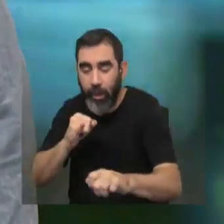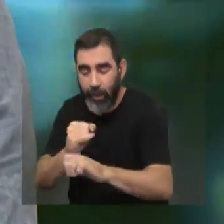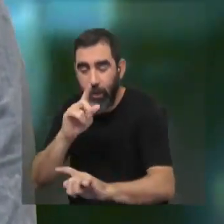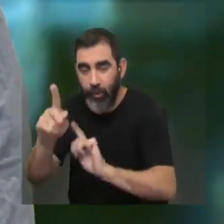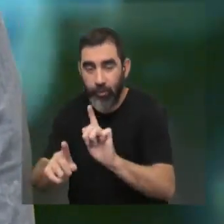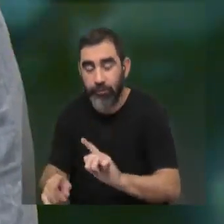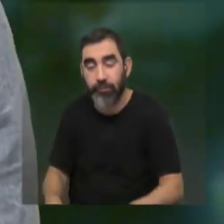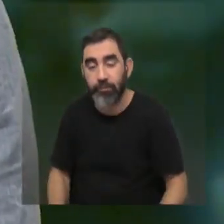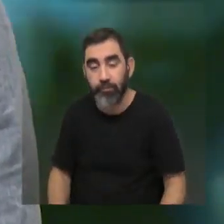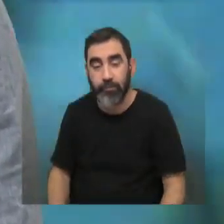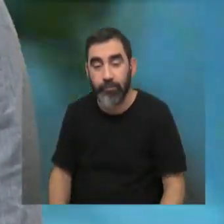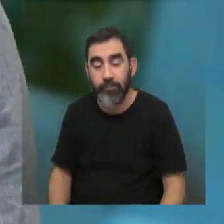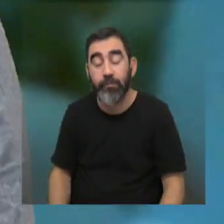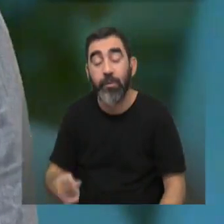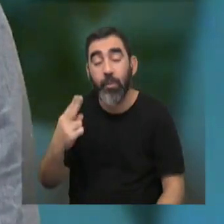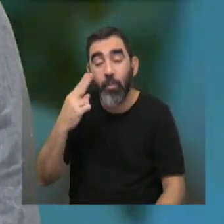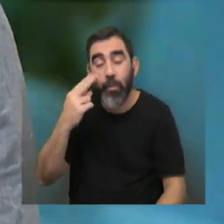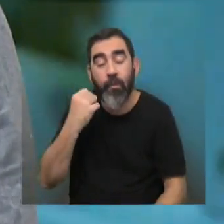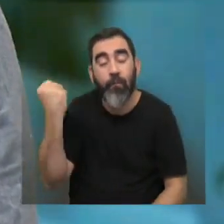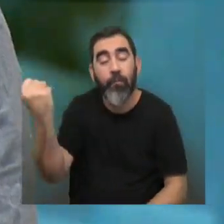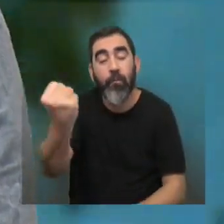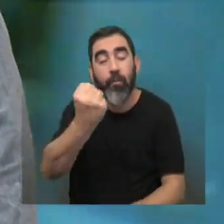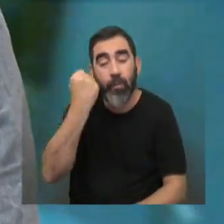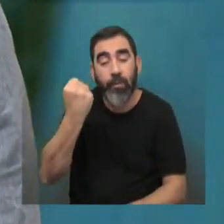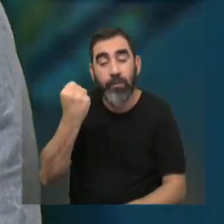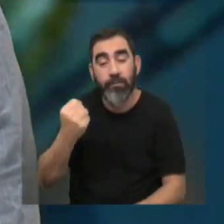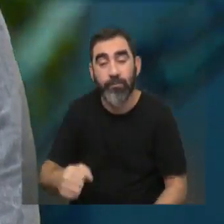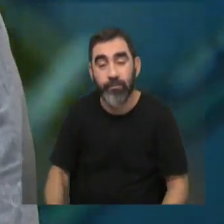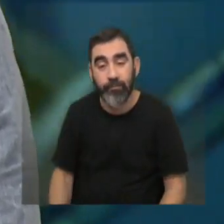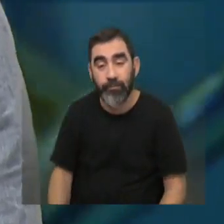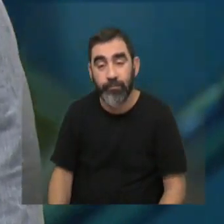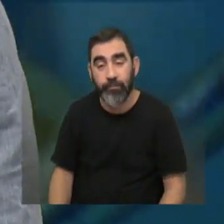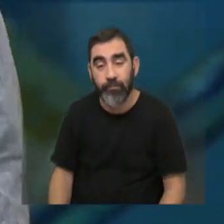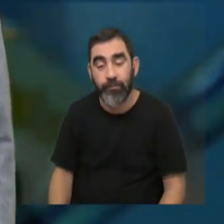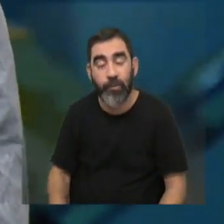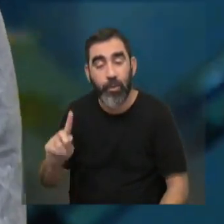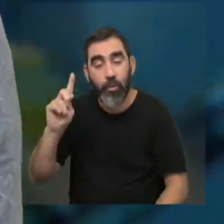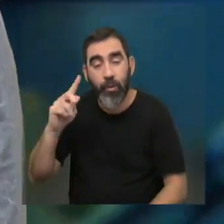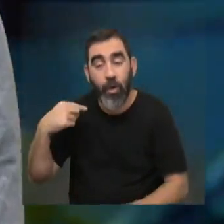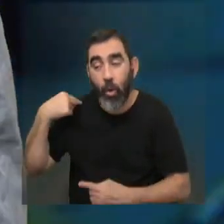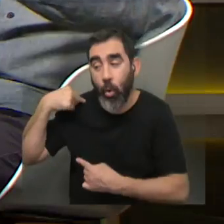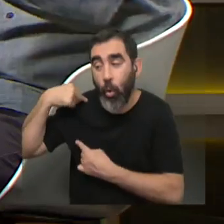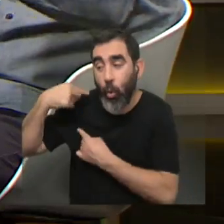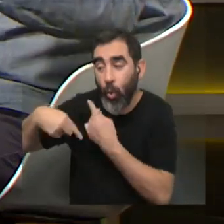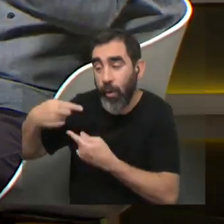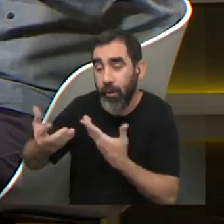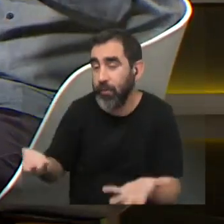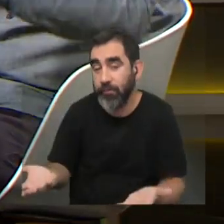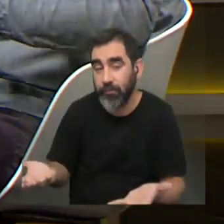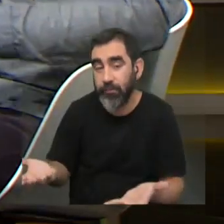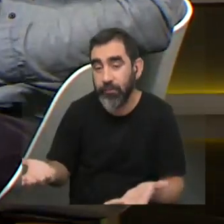problema fundamental es que digamos, no se conoce cuál es el origen. Nosotros llamamos